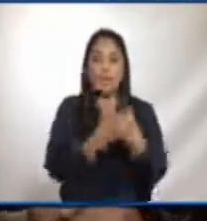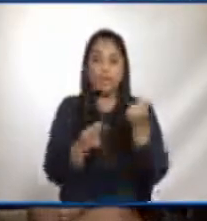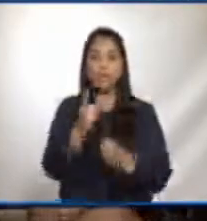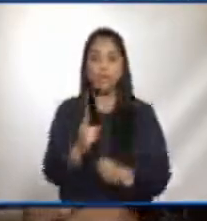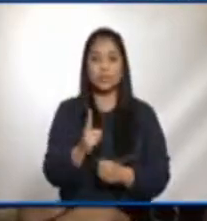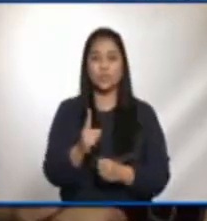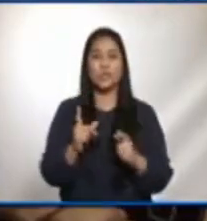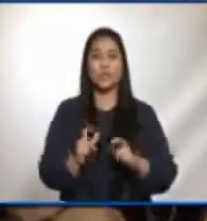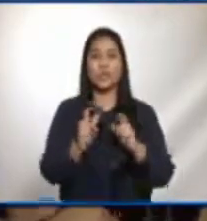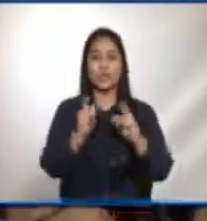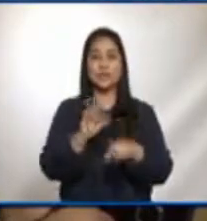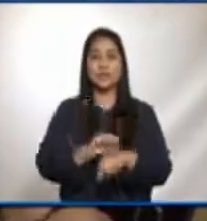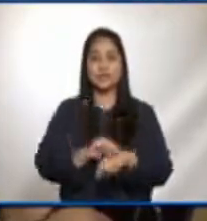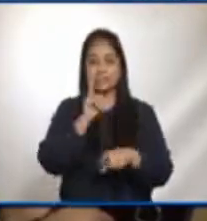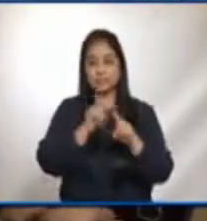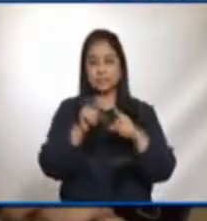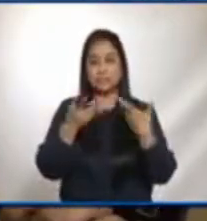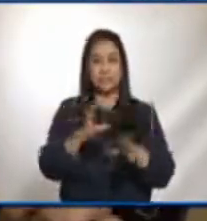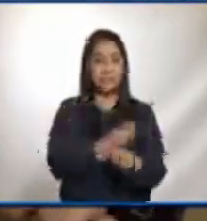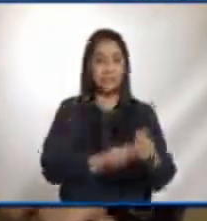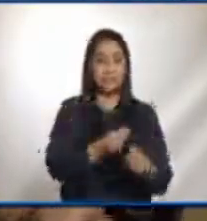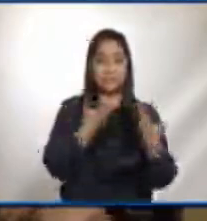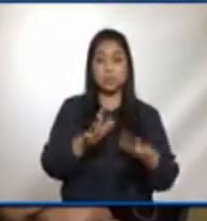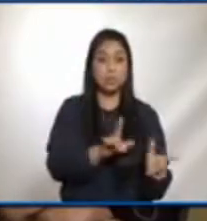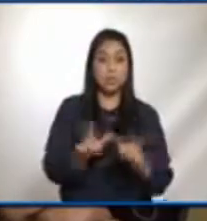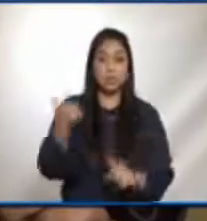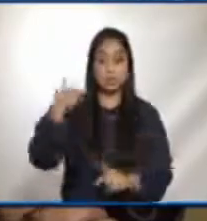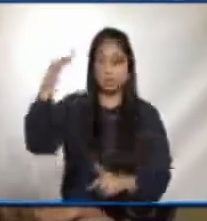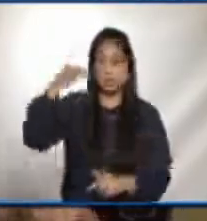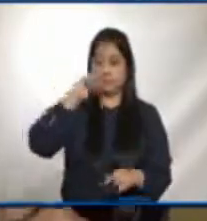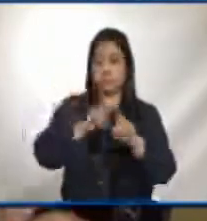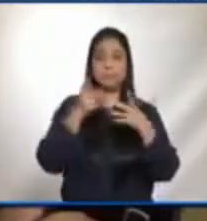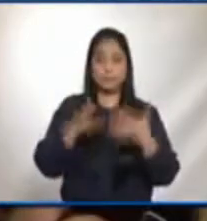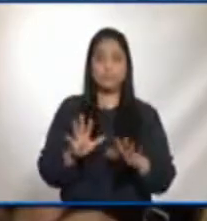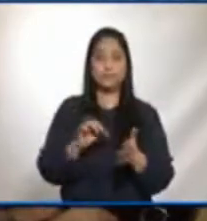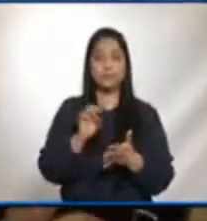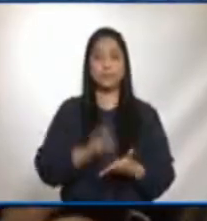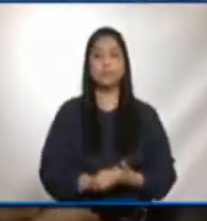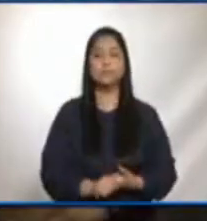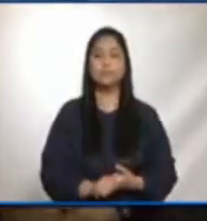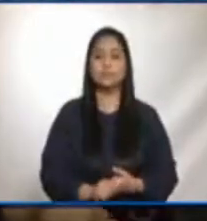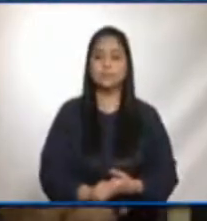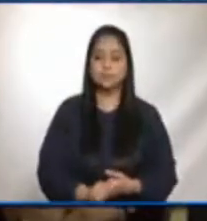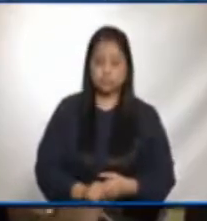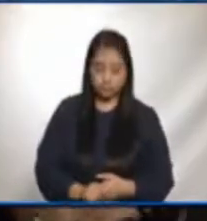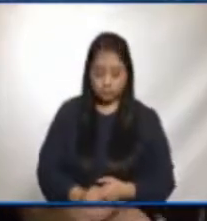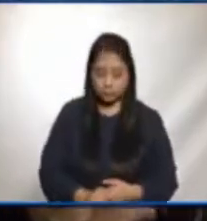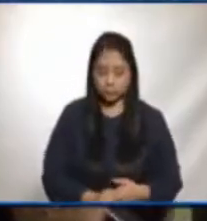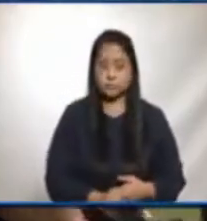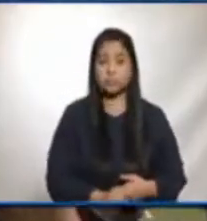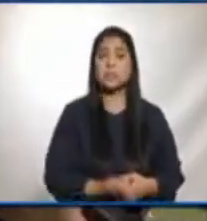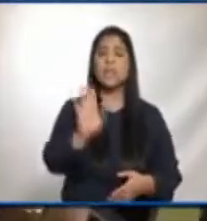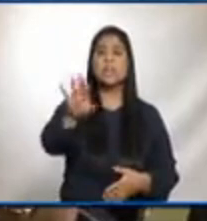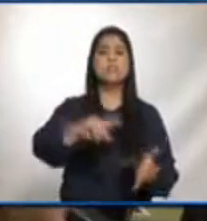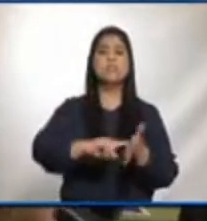listos los productos ya listos para exportación, si fuera necesario. Presidente, se habla también del sello blanco. Sello blanco de